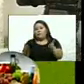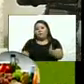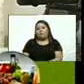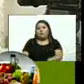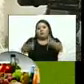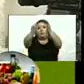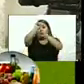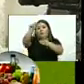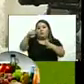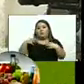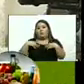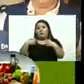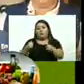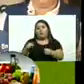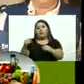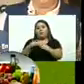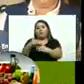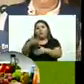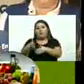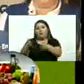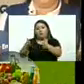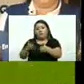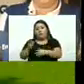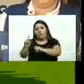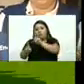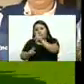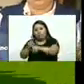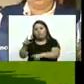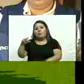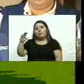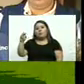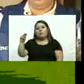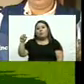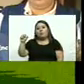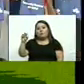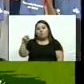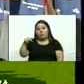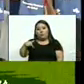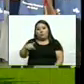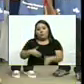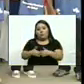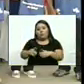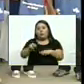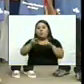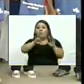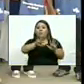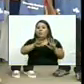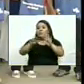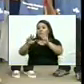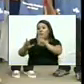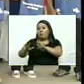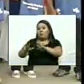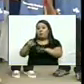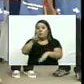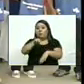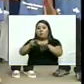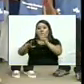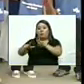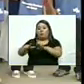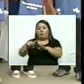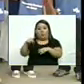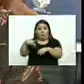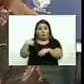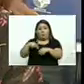de la Salud y la Dirección General de Estadísticas y Censo a partir de este 18 de noviembre al 28 de febrero